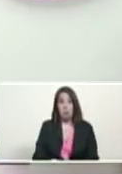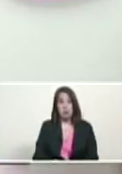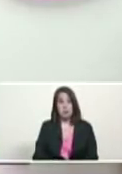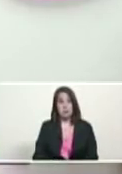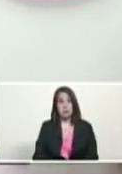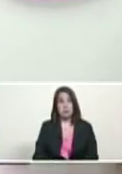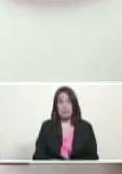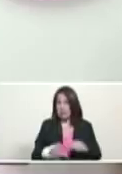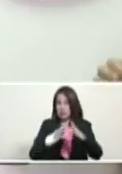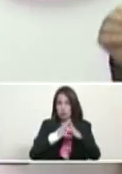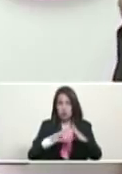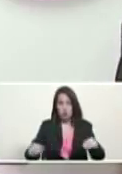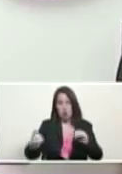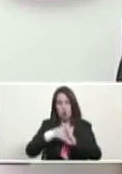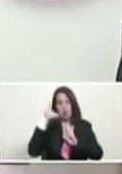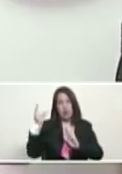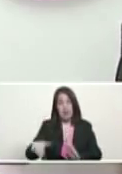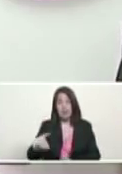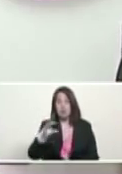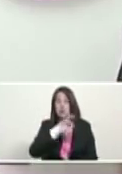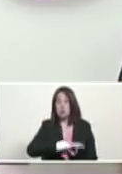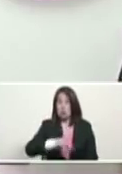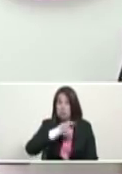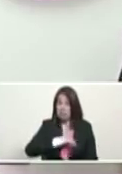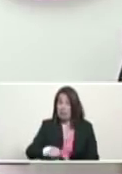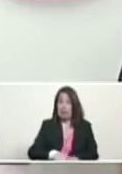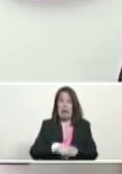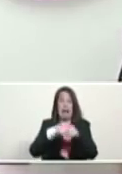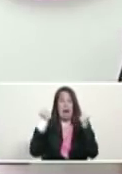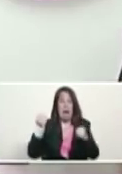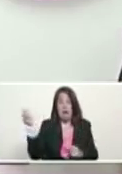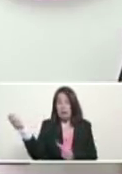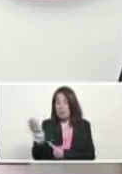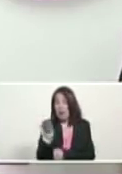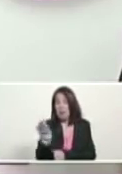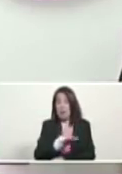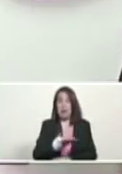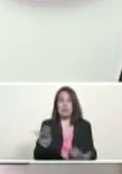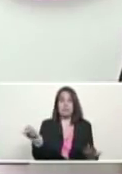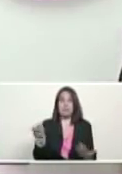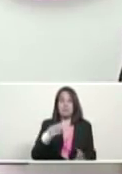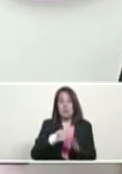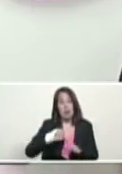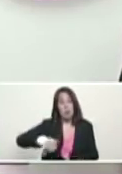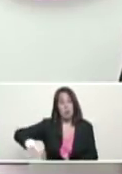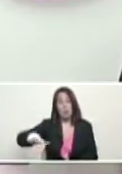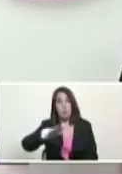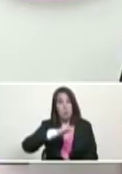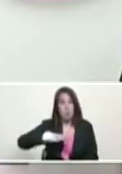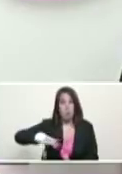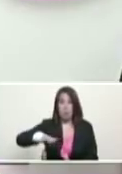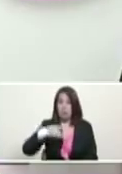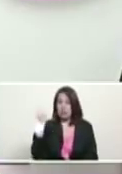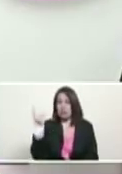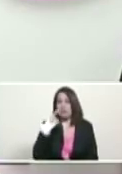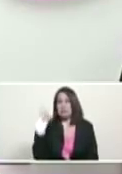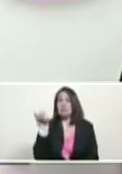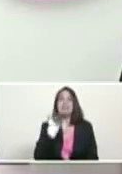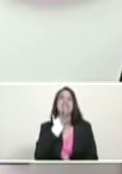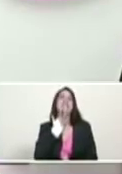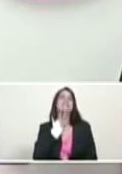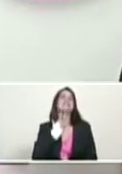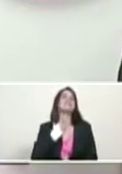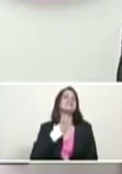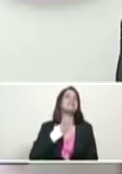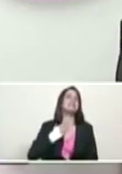los derechos sociales, una grave violación a los derechos humanos de nuestro pueblo, solo por la ambición del poder